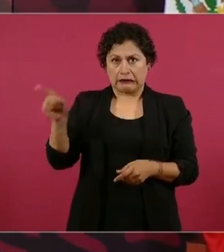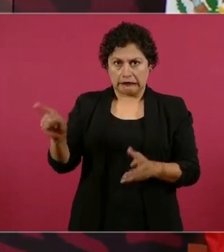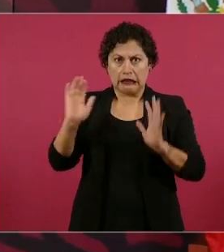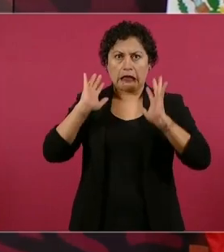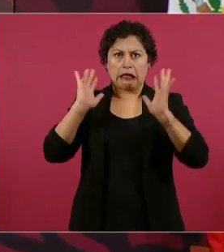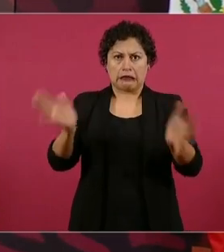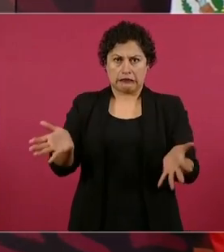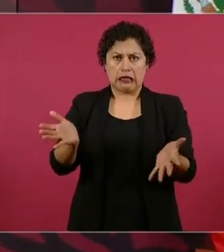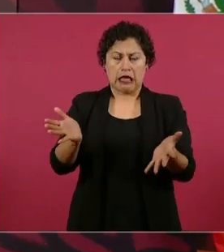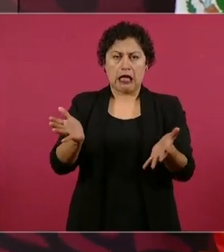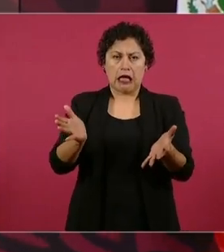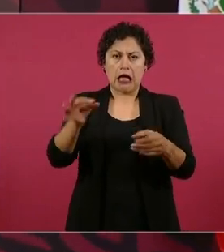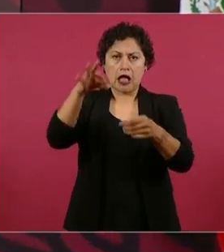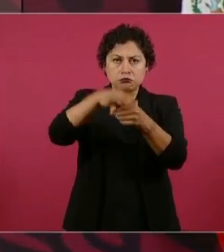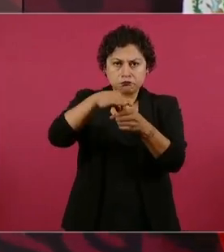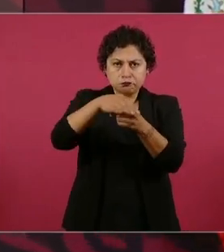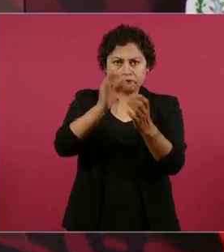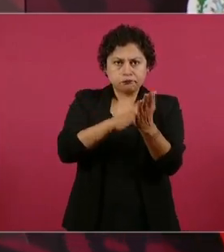las actas, tengo entendido.